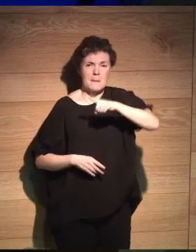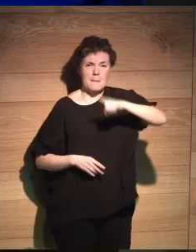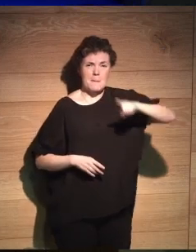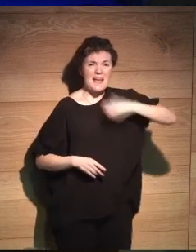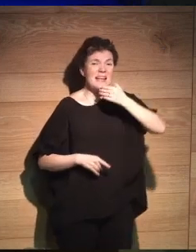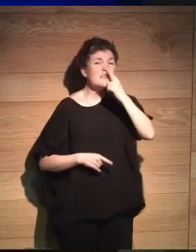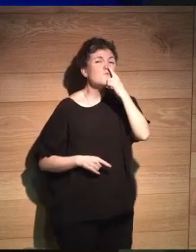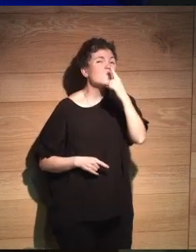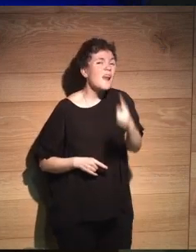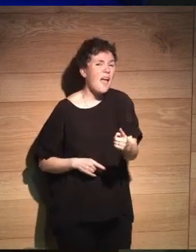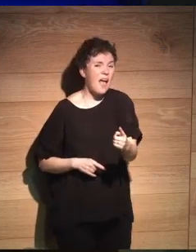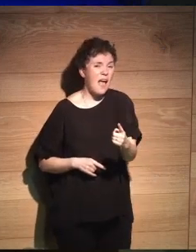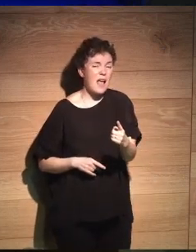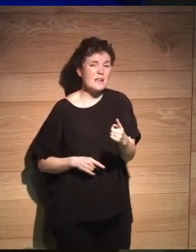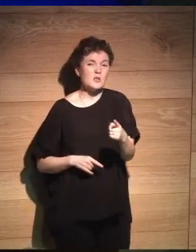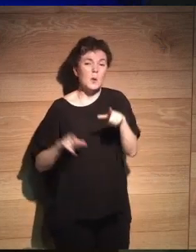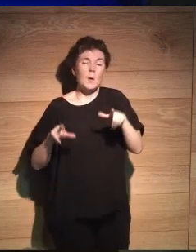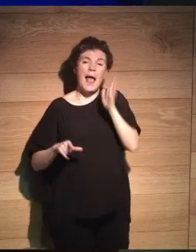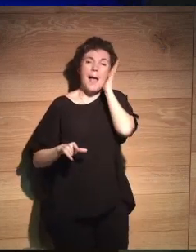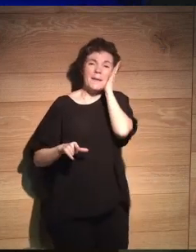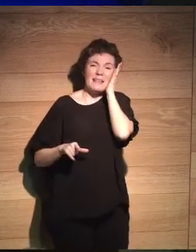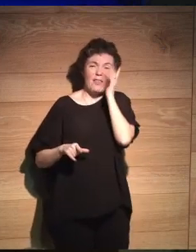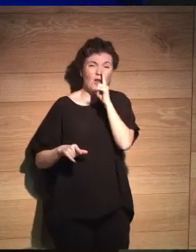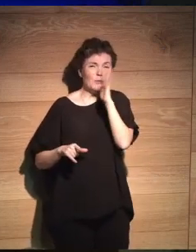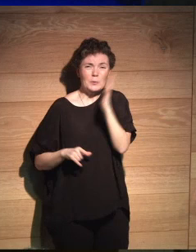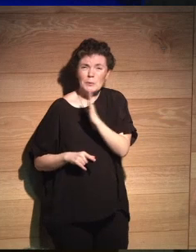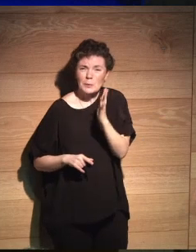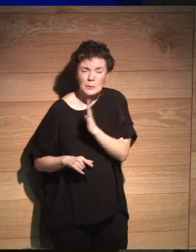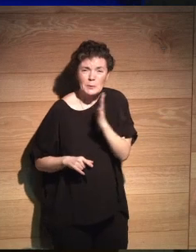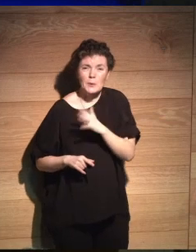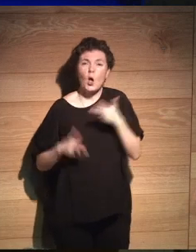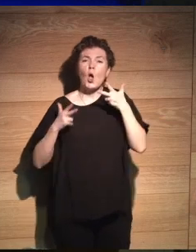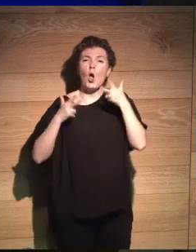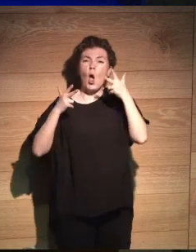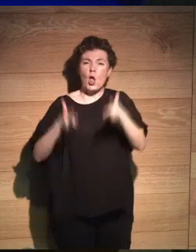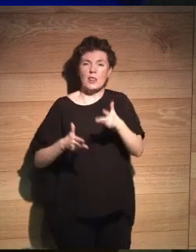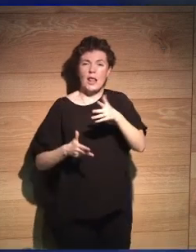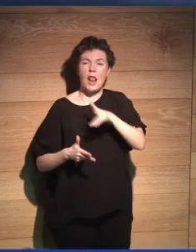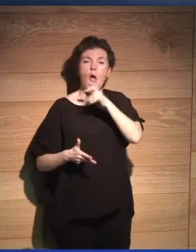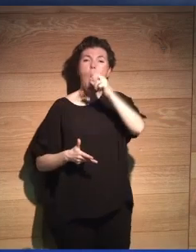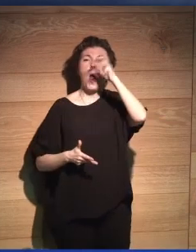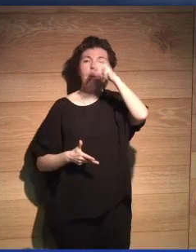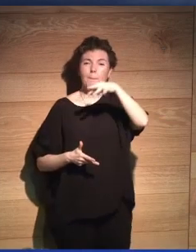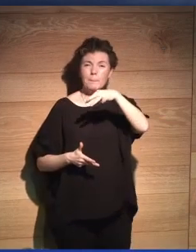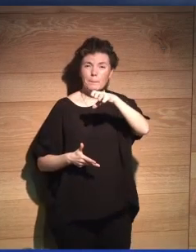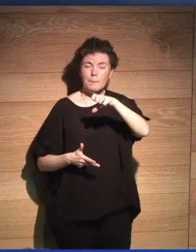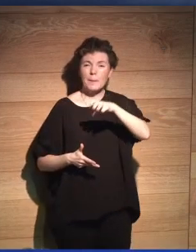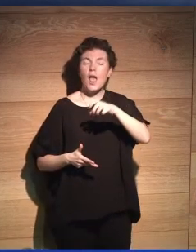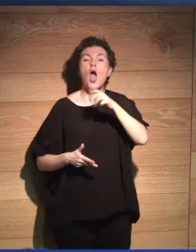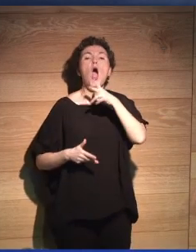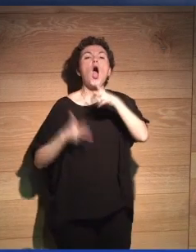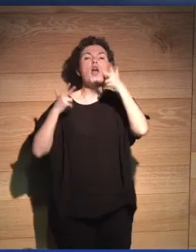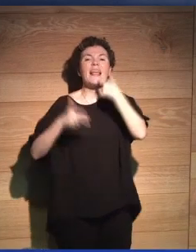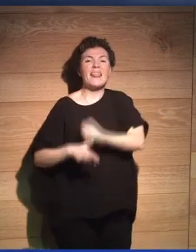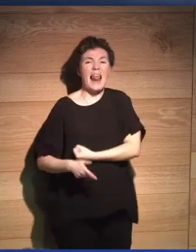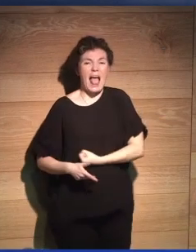durante casi un año, en una habitación maloliente del Hotel del Hombre, el Hotel del